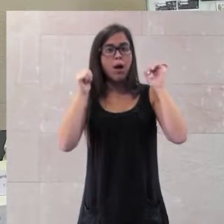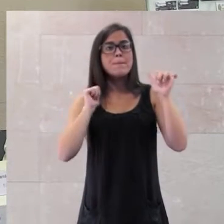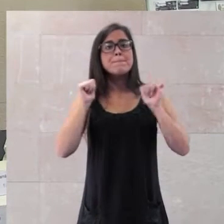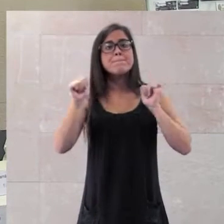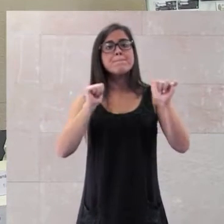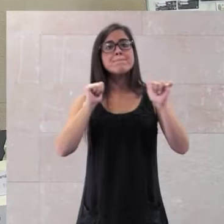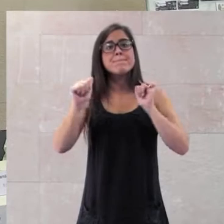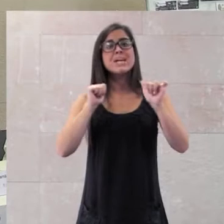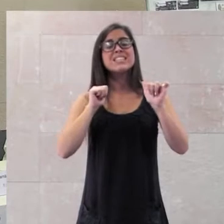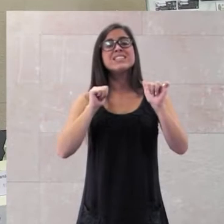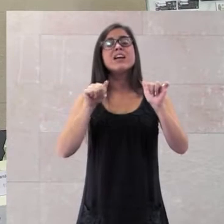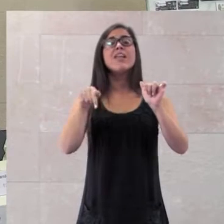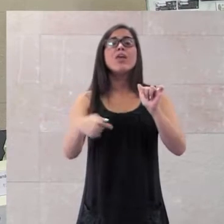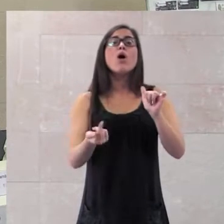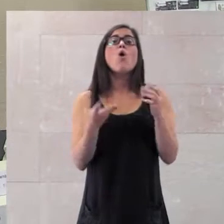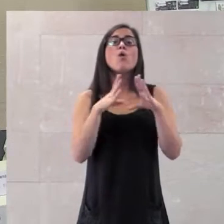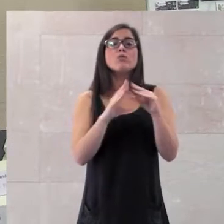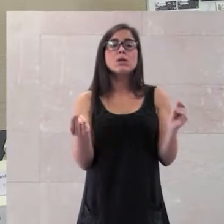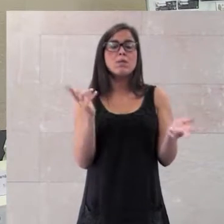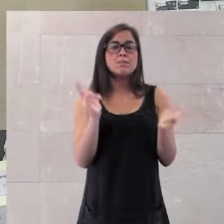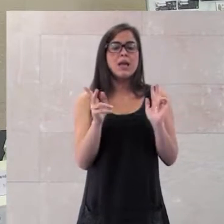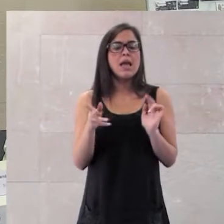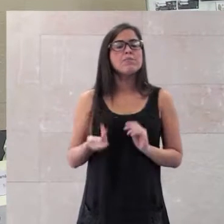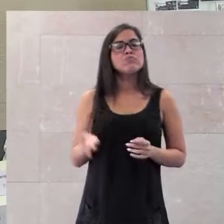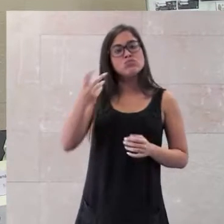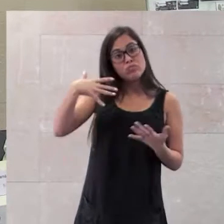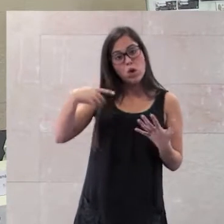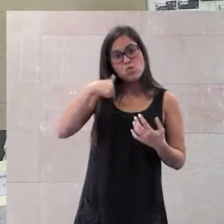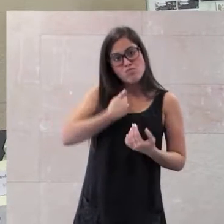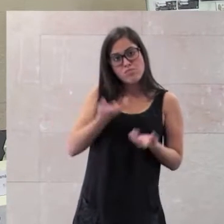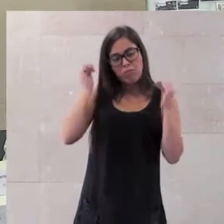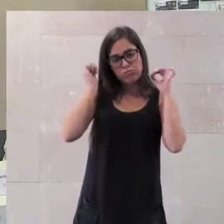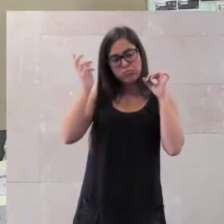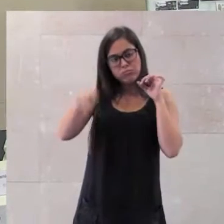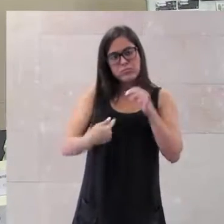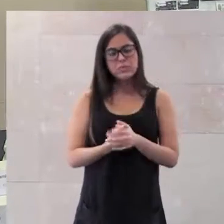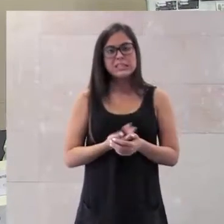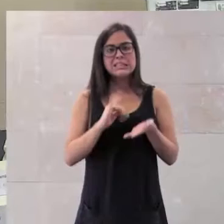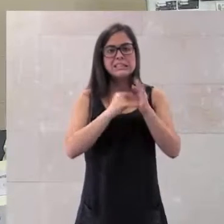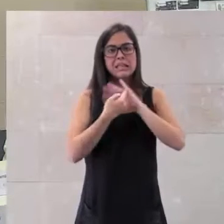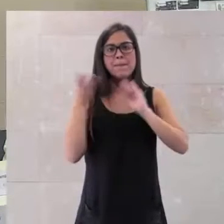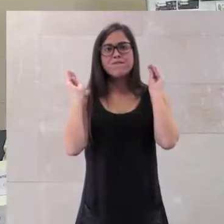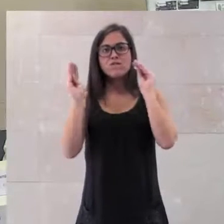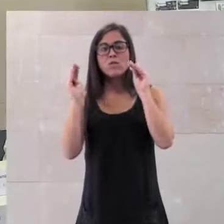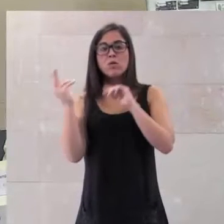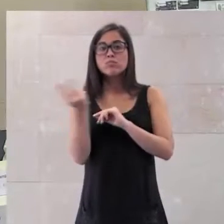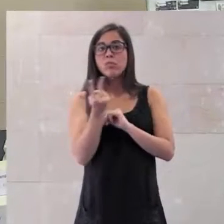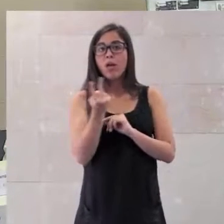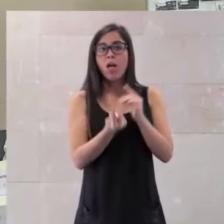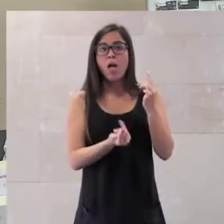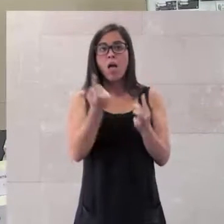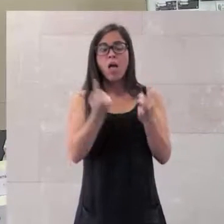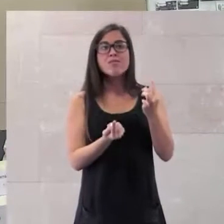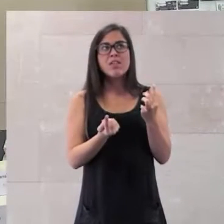de la Universidad del País Vasco, hemos estudiado. Las técnicas y formadoras, a su vez, en algunas situaciones,